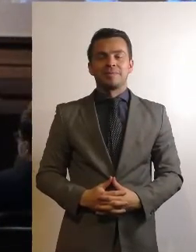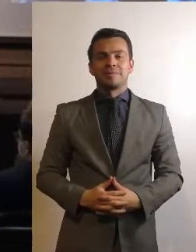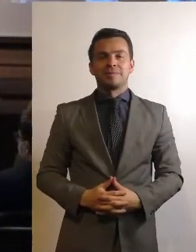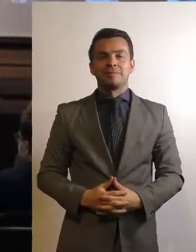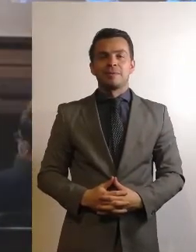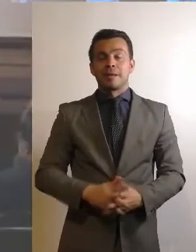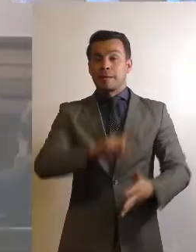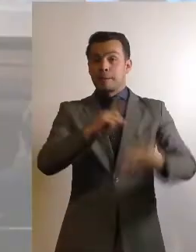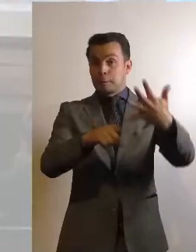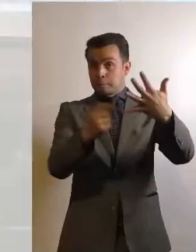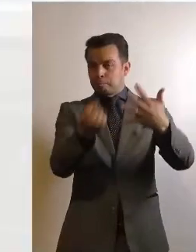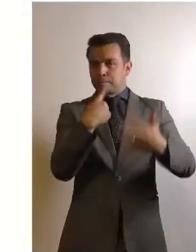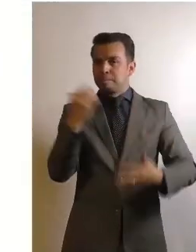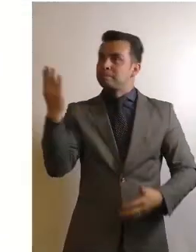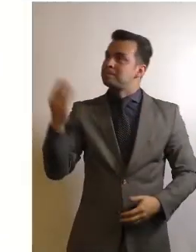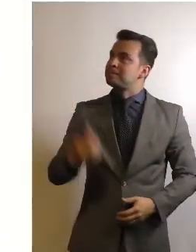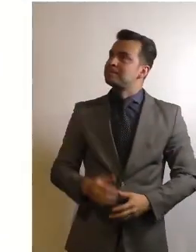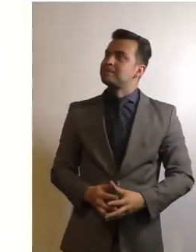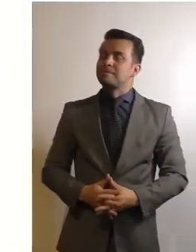Quinta pregunta.